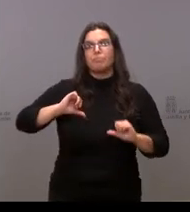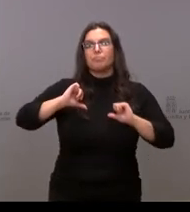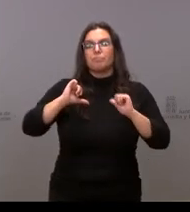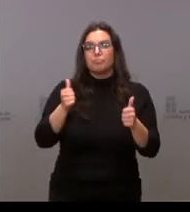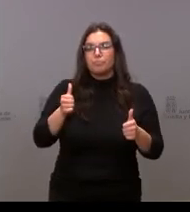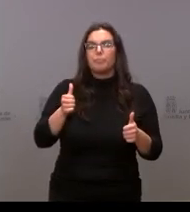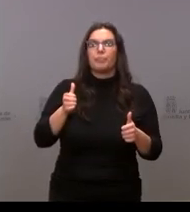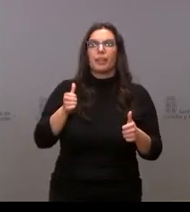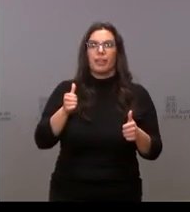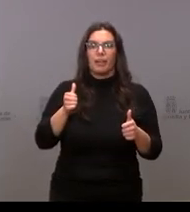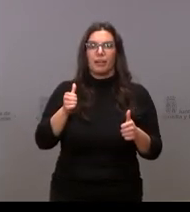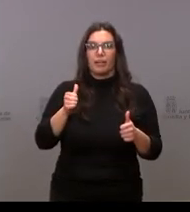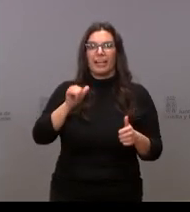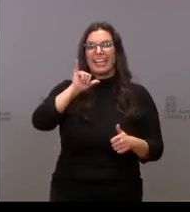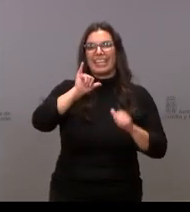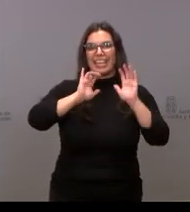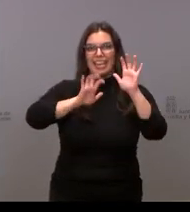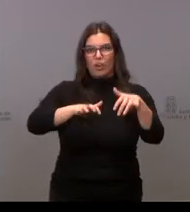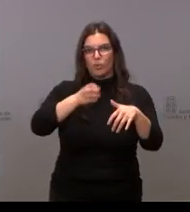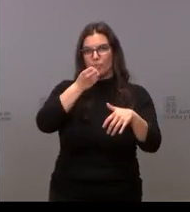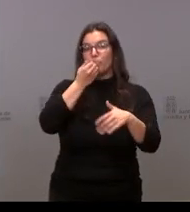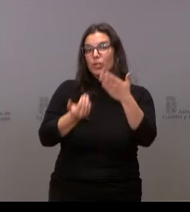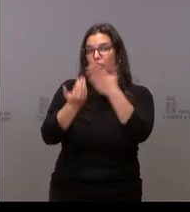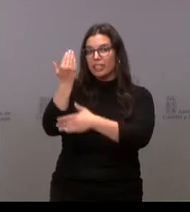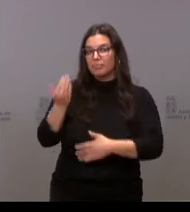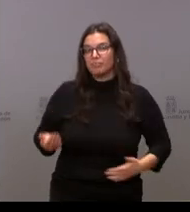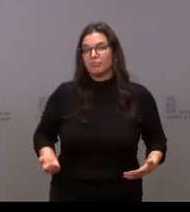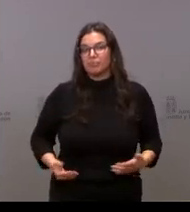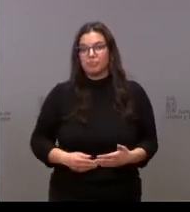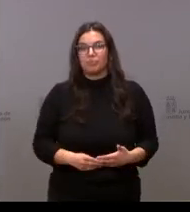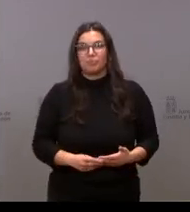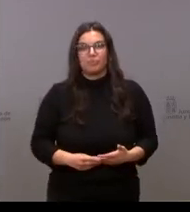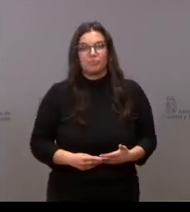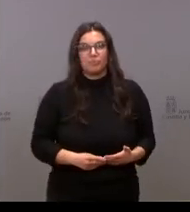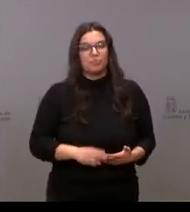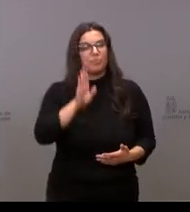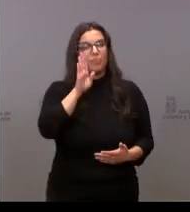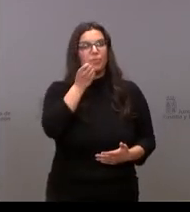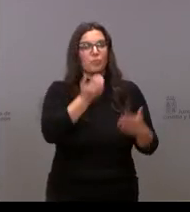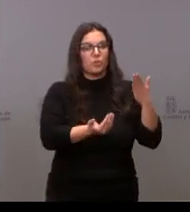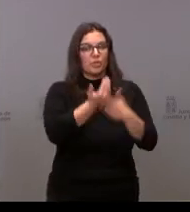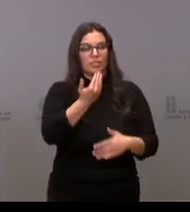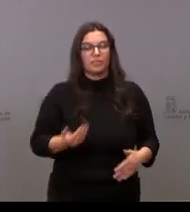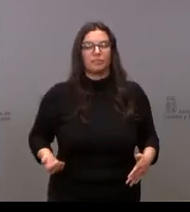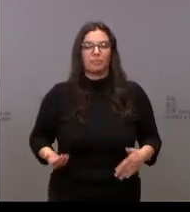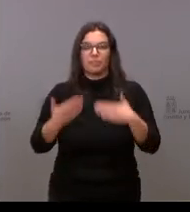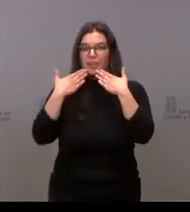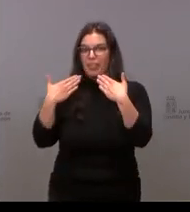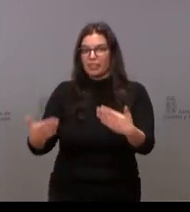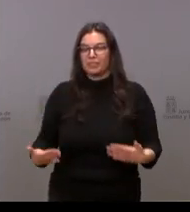carlos domínguez de y león' buenos días carlos hola muy buenos días gracias